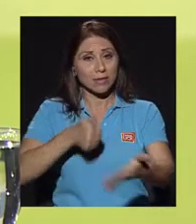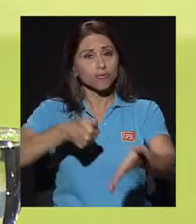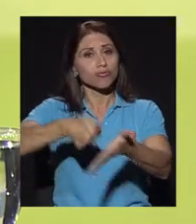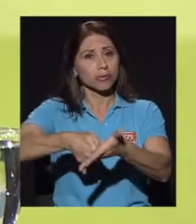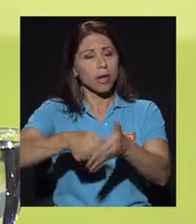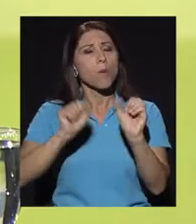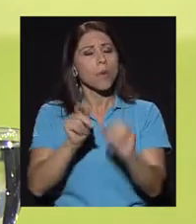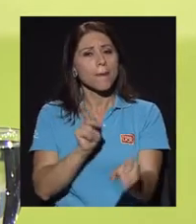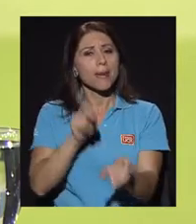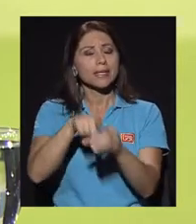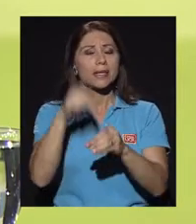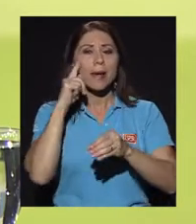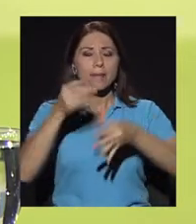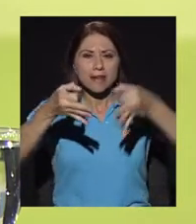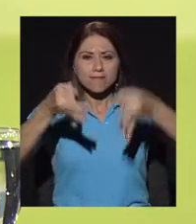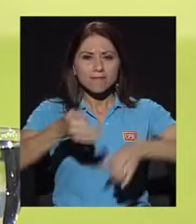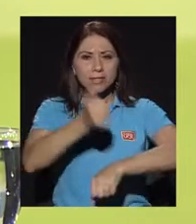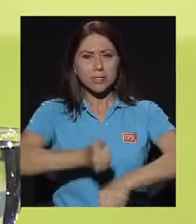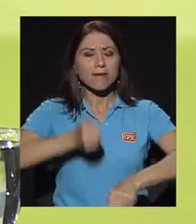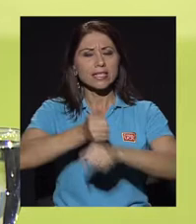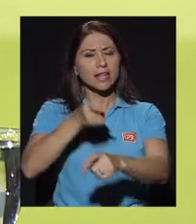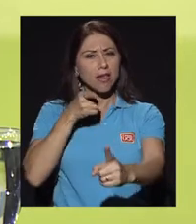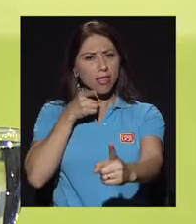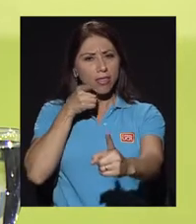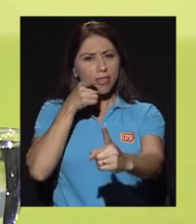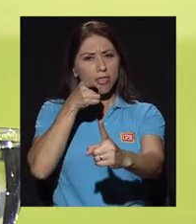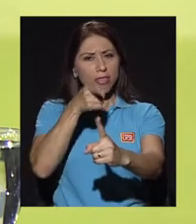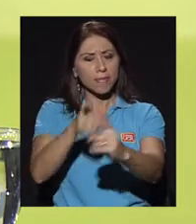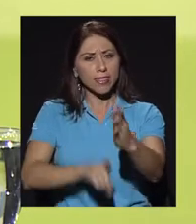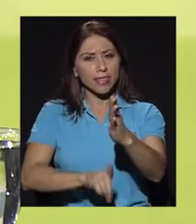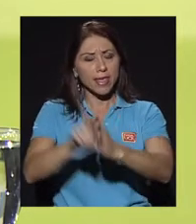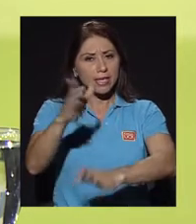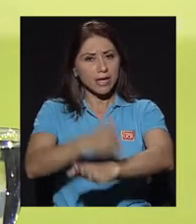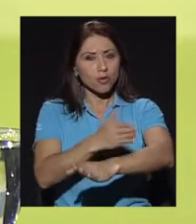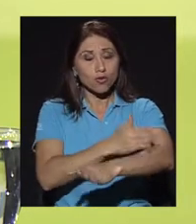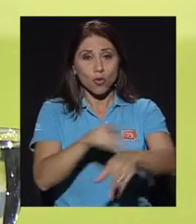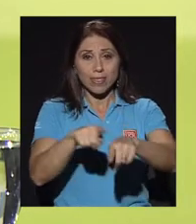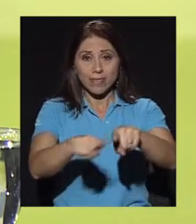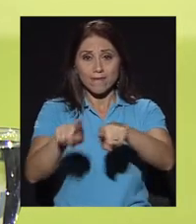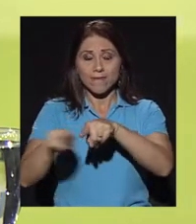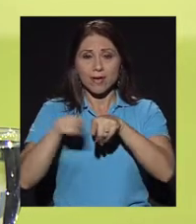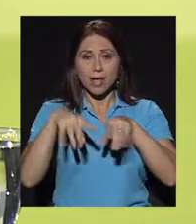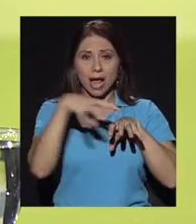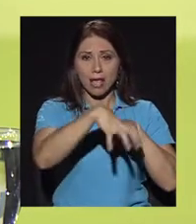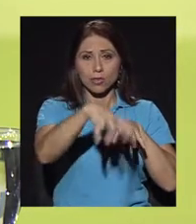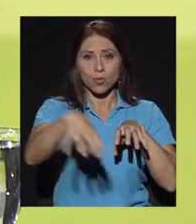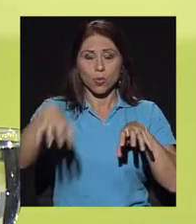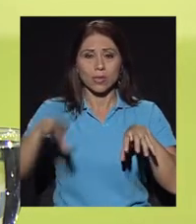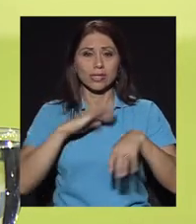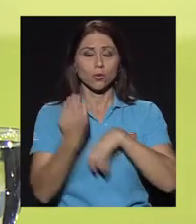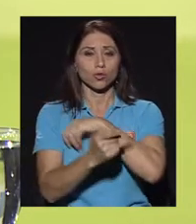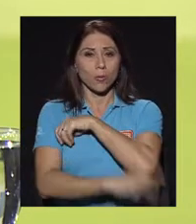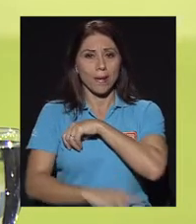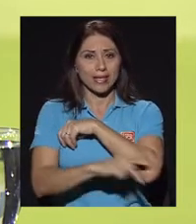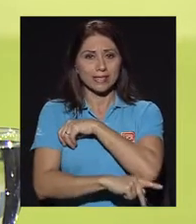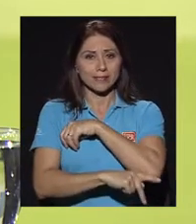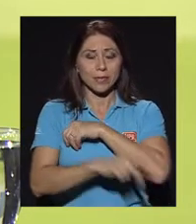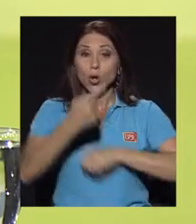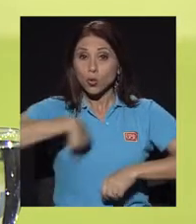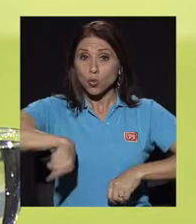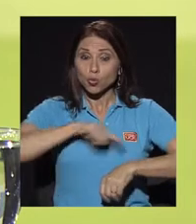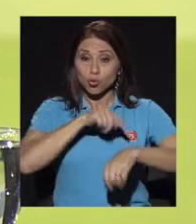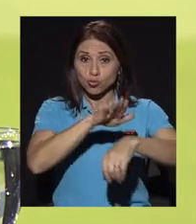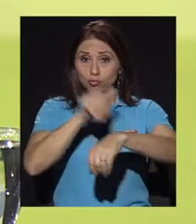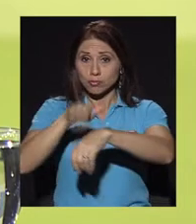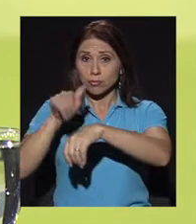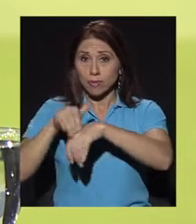sufragio, participar en la definición de la ruta de desarrollo que seguirá cada uno de los cantones de nuestro país. El voto que estamos